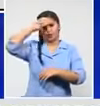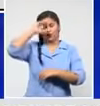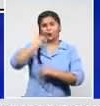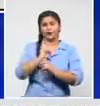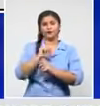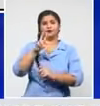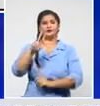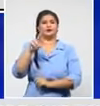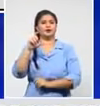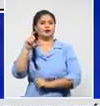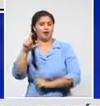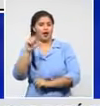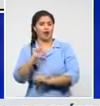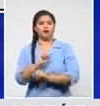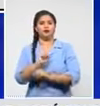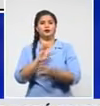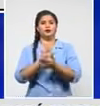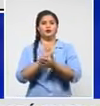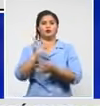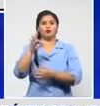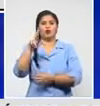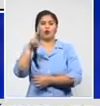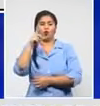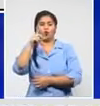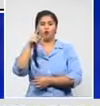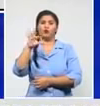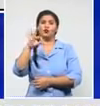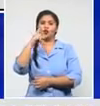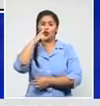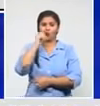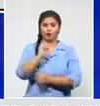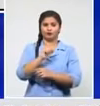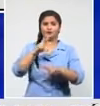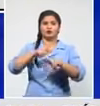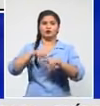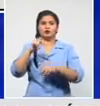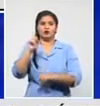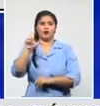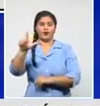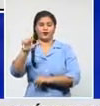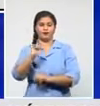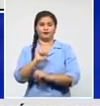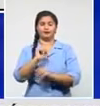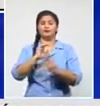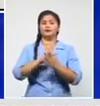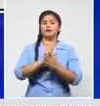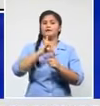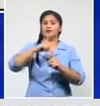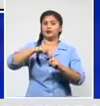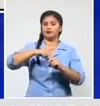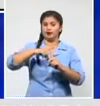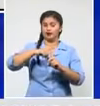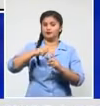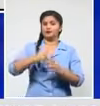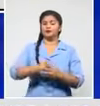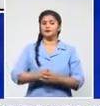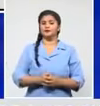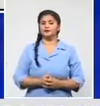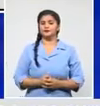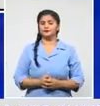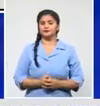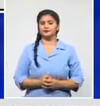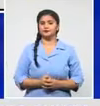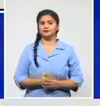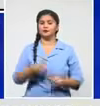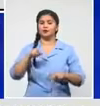en Morón, en Holguín, en Matanzas, en La Habana,